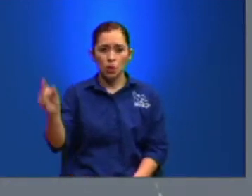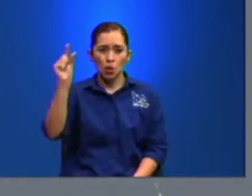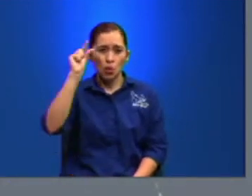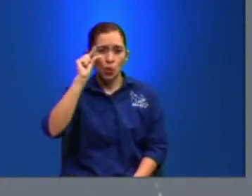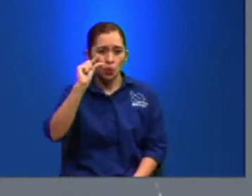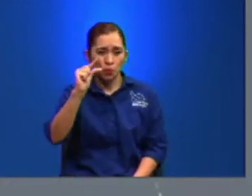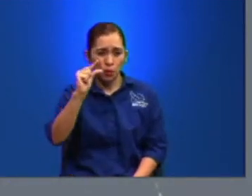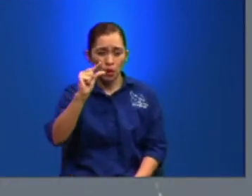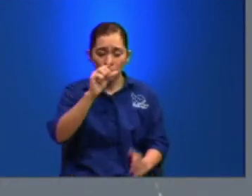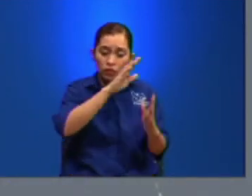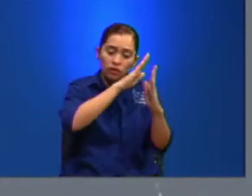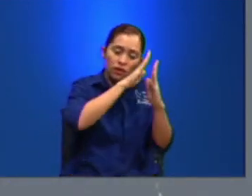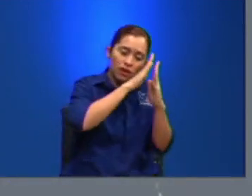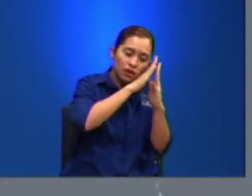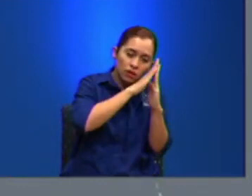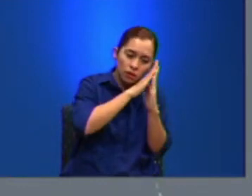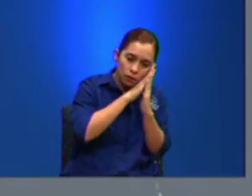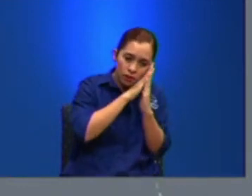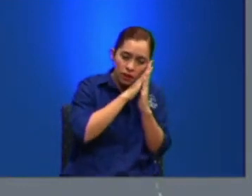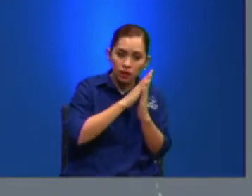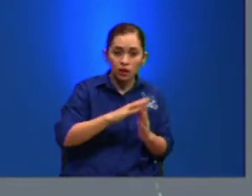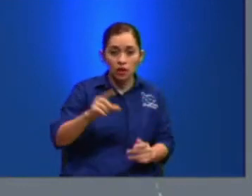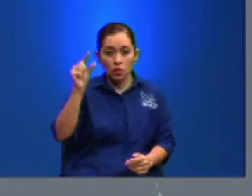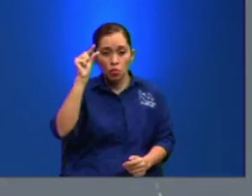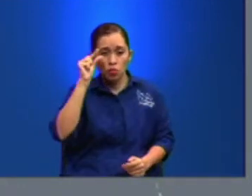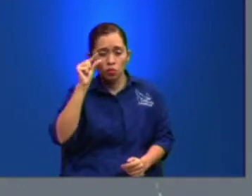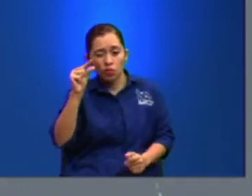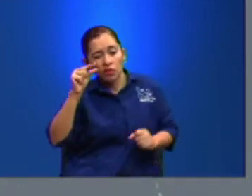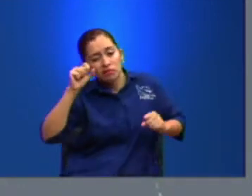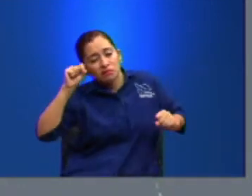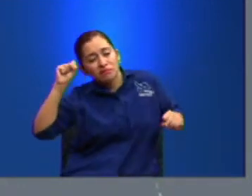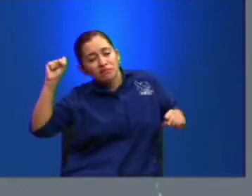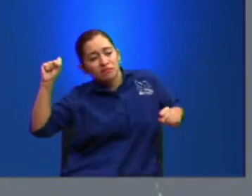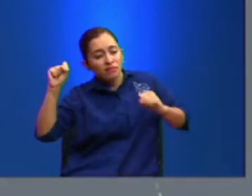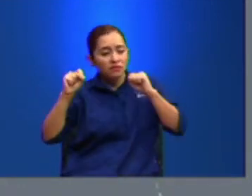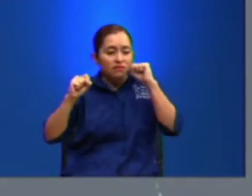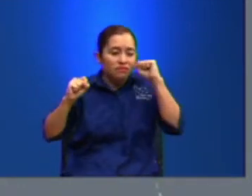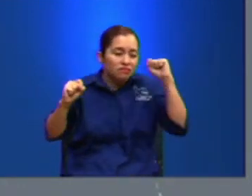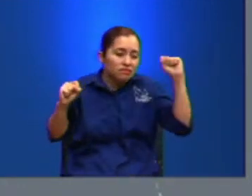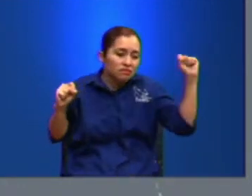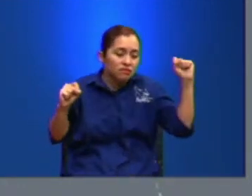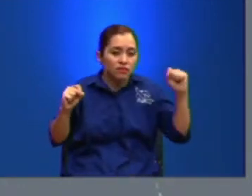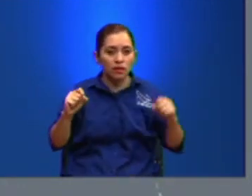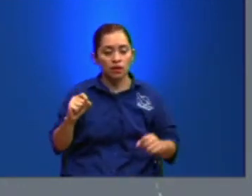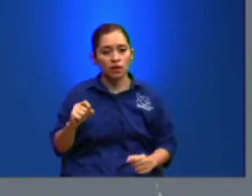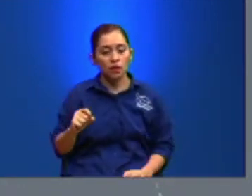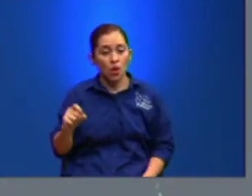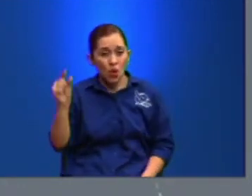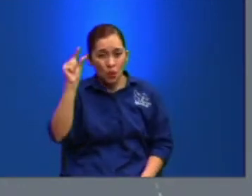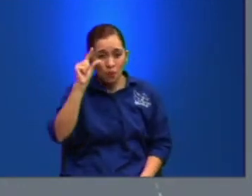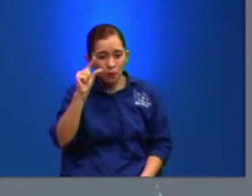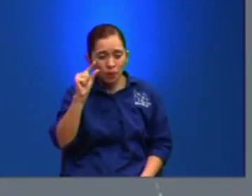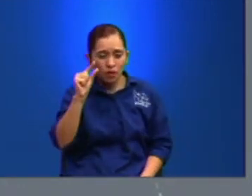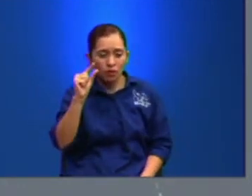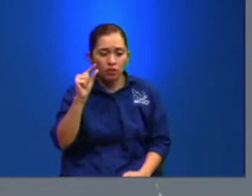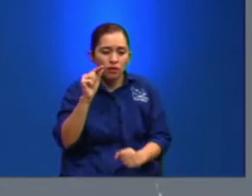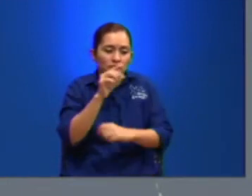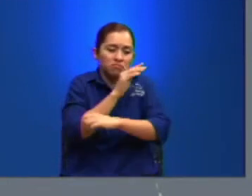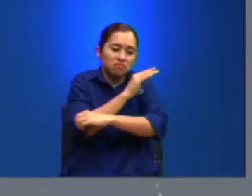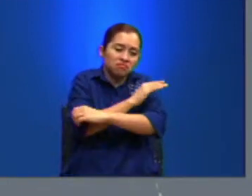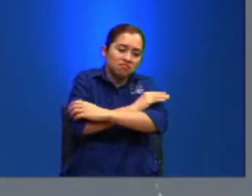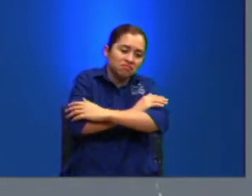dormir un poco de dormitar un poco de cruzar las manos para descansar